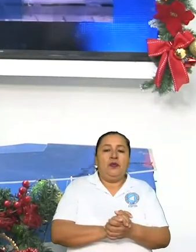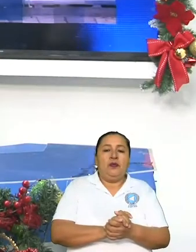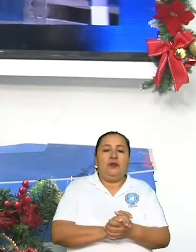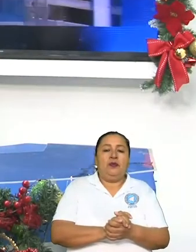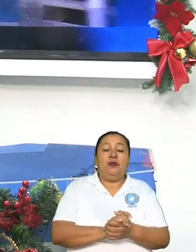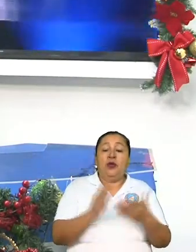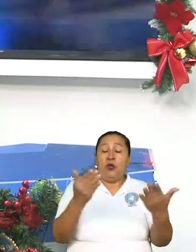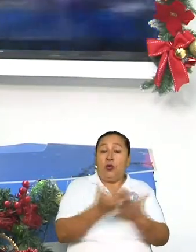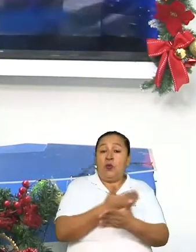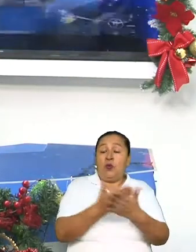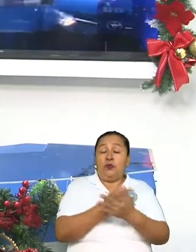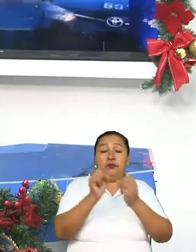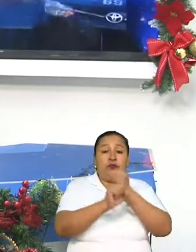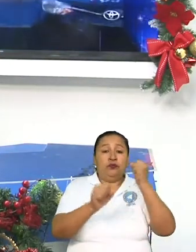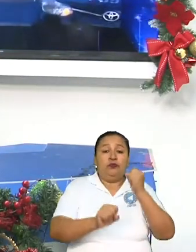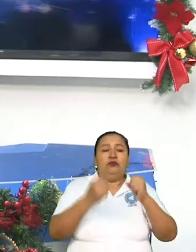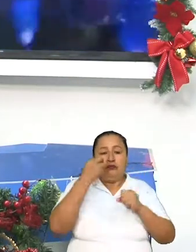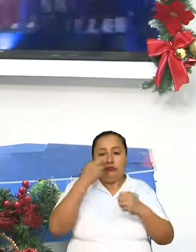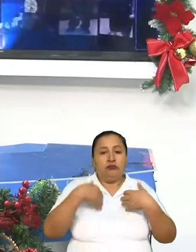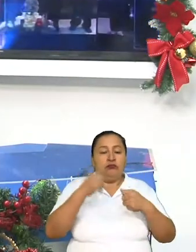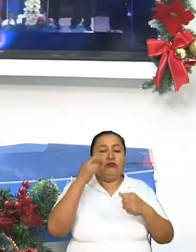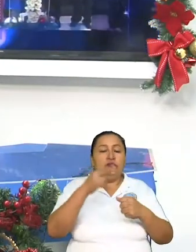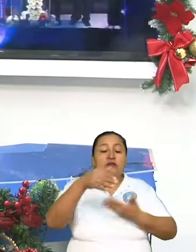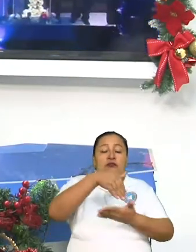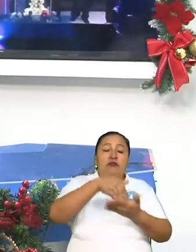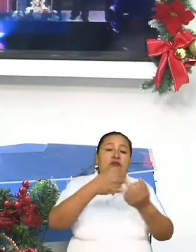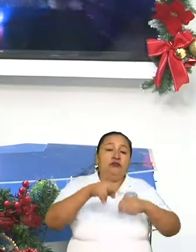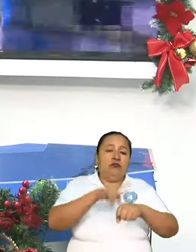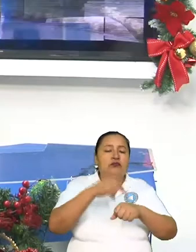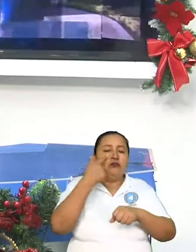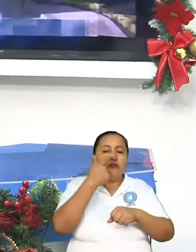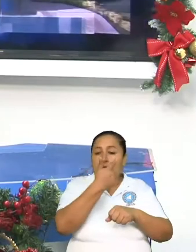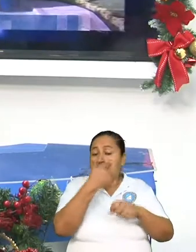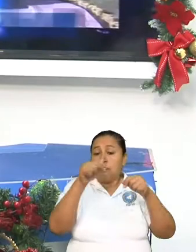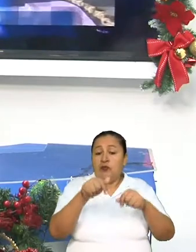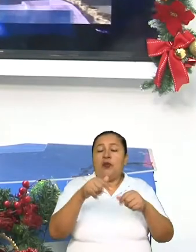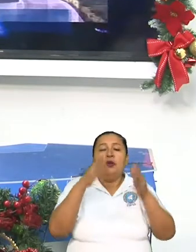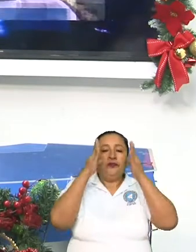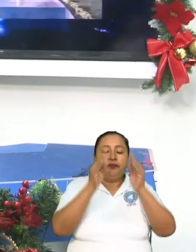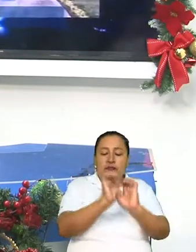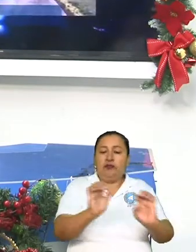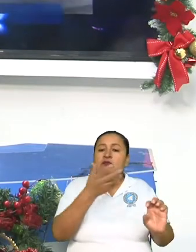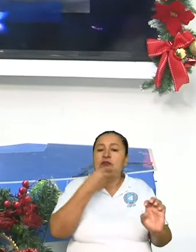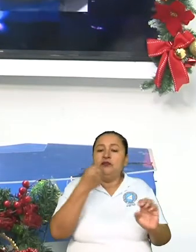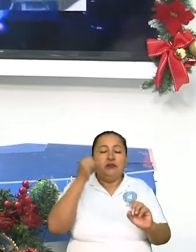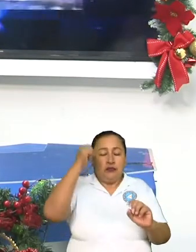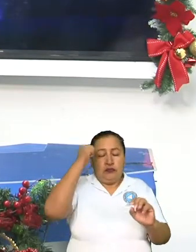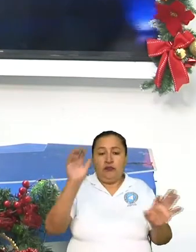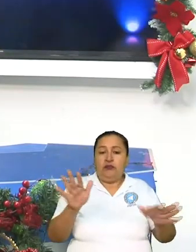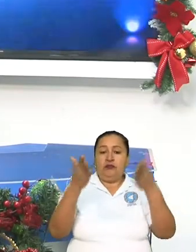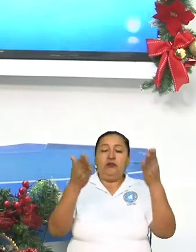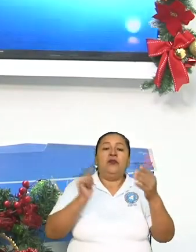Y una nueva jornada de salud visual se realizó en el Centro Nacional de Oftalmología, donde se atendieron a niños, jóvenes y adultos mayores